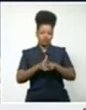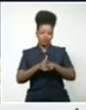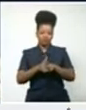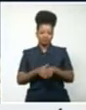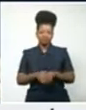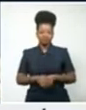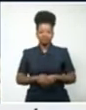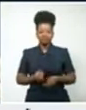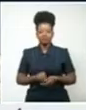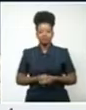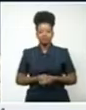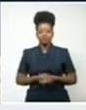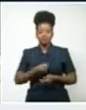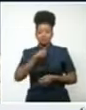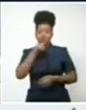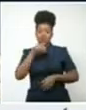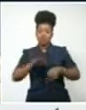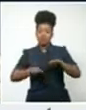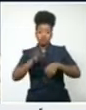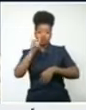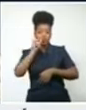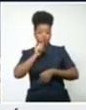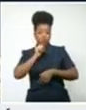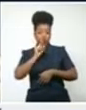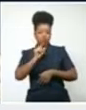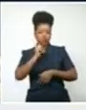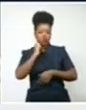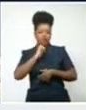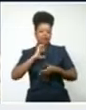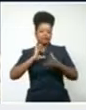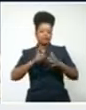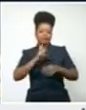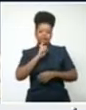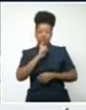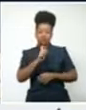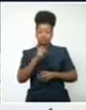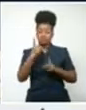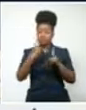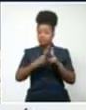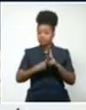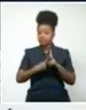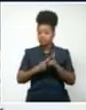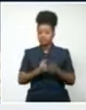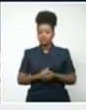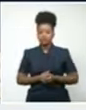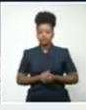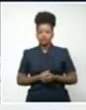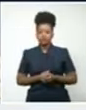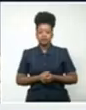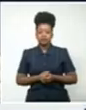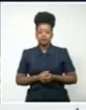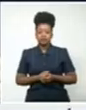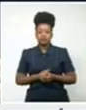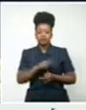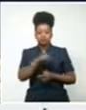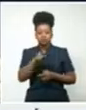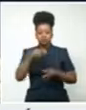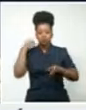evolución a veces un poco más tórpida. Y sin que se cree una alarma, una gran alarma,